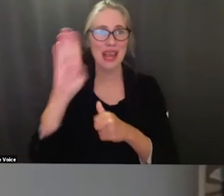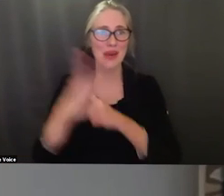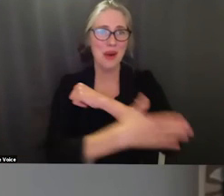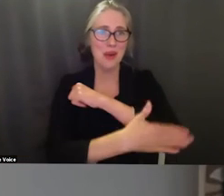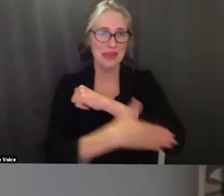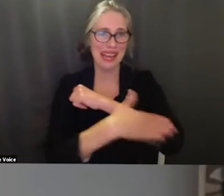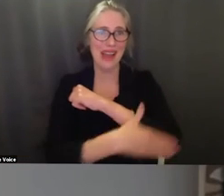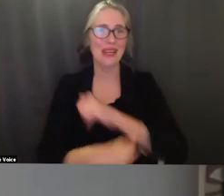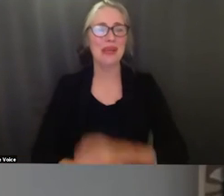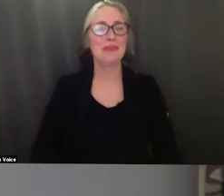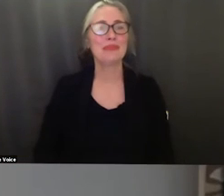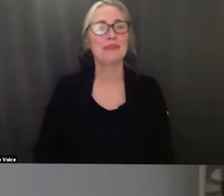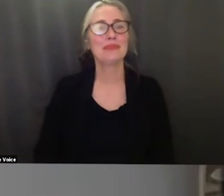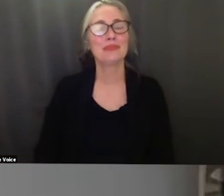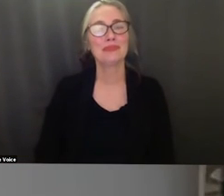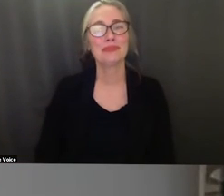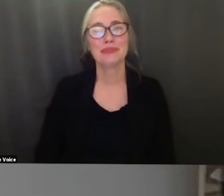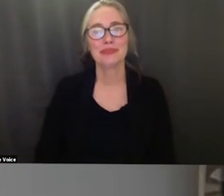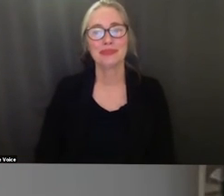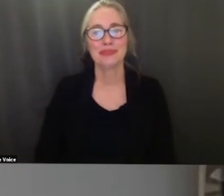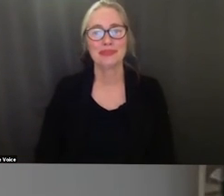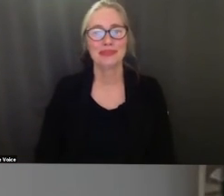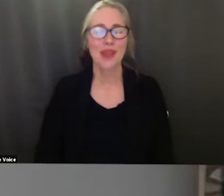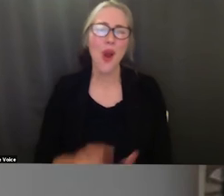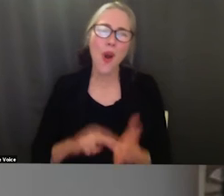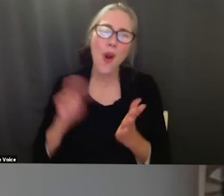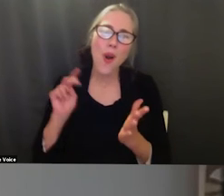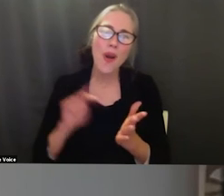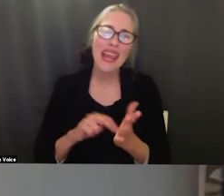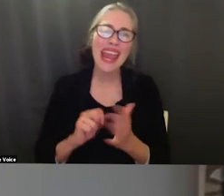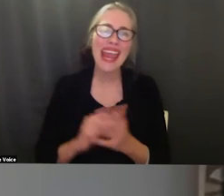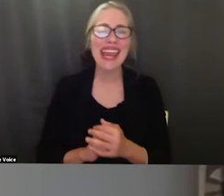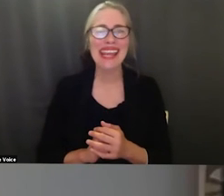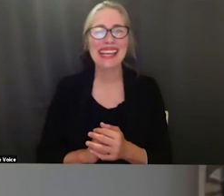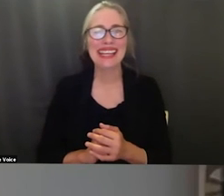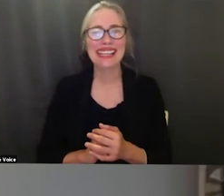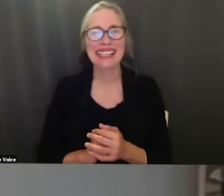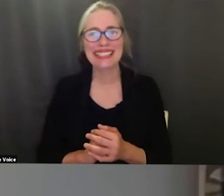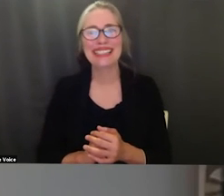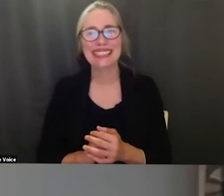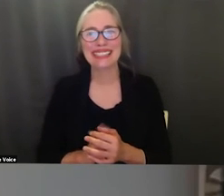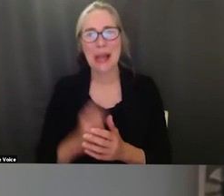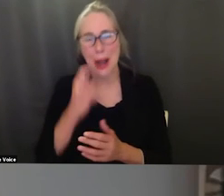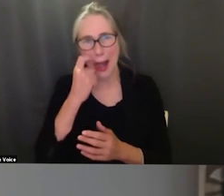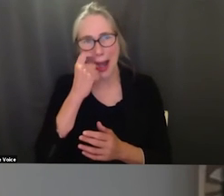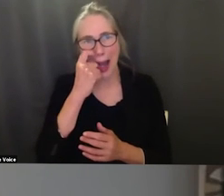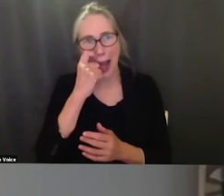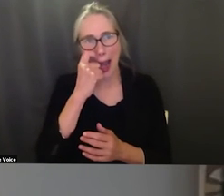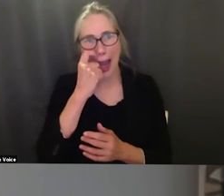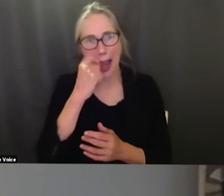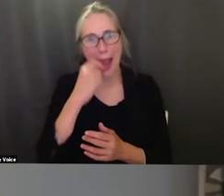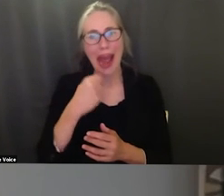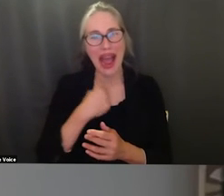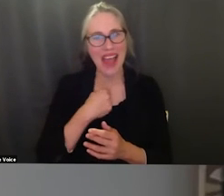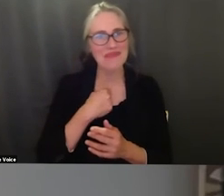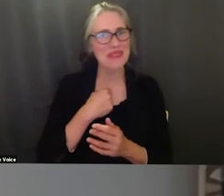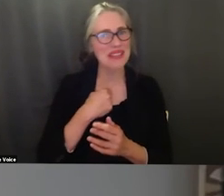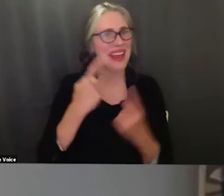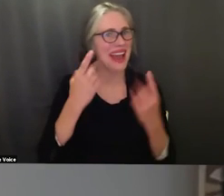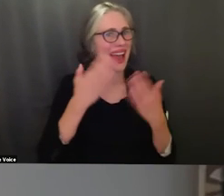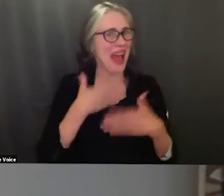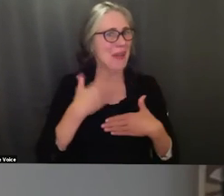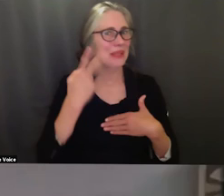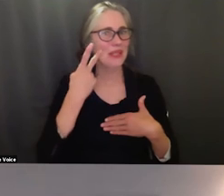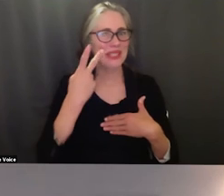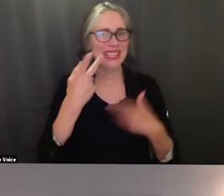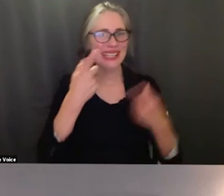Five del condado de Santa Bárbara. Yo sé que hay personas que se están conectando y el ver esto hacerse realidad